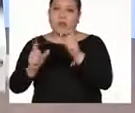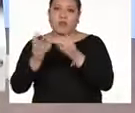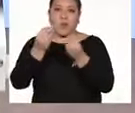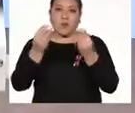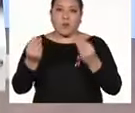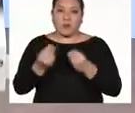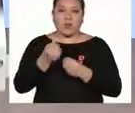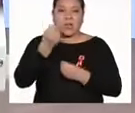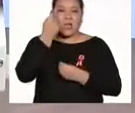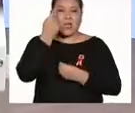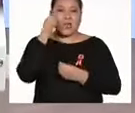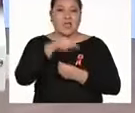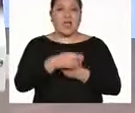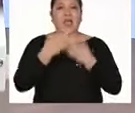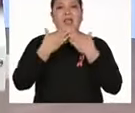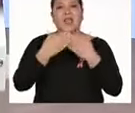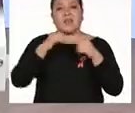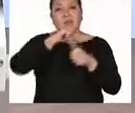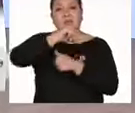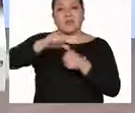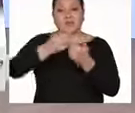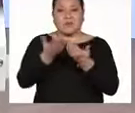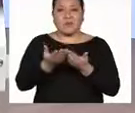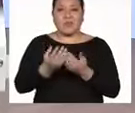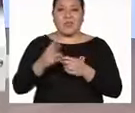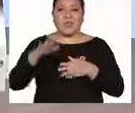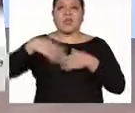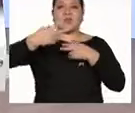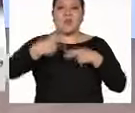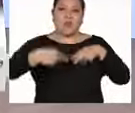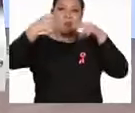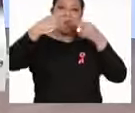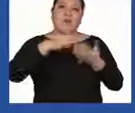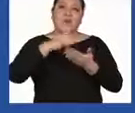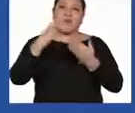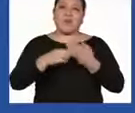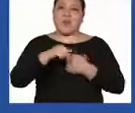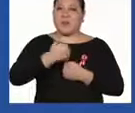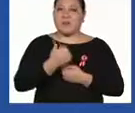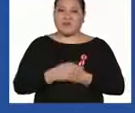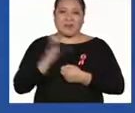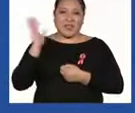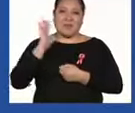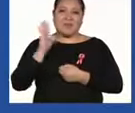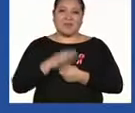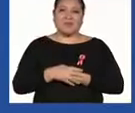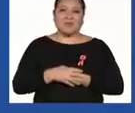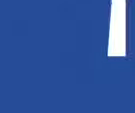Gracias por acompañarnos, chicas y chicos. Nos vemos en el próximo programa. ¡Chao!